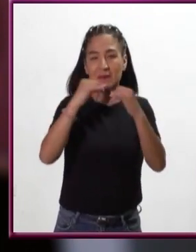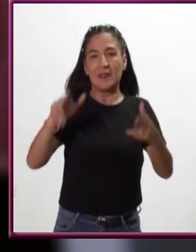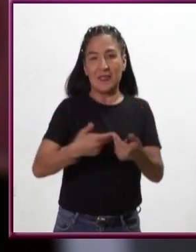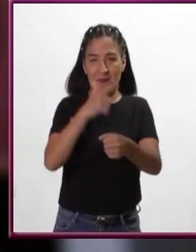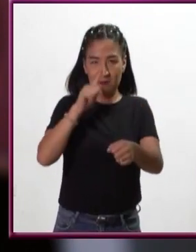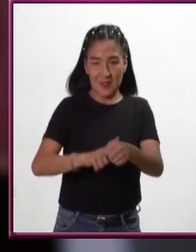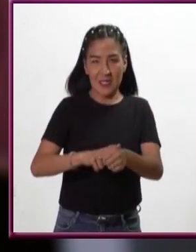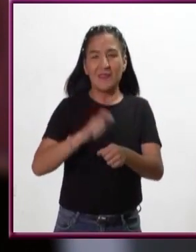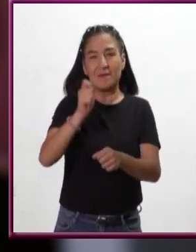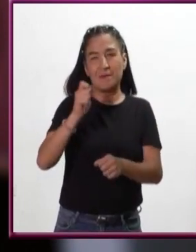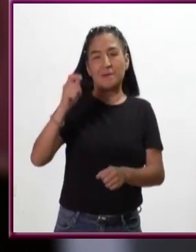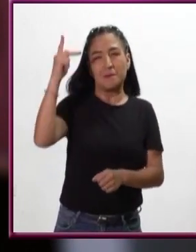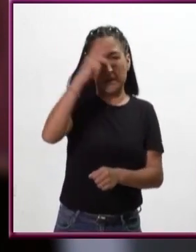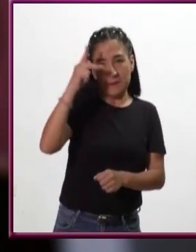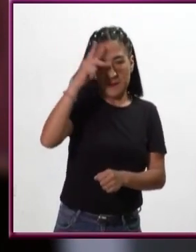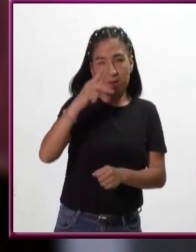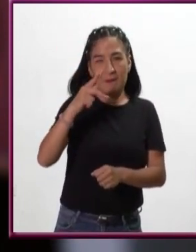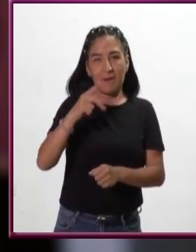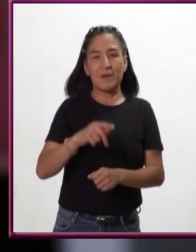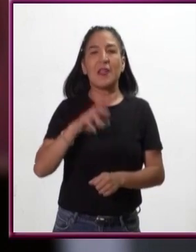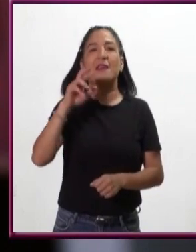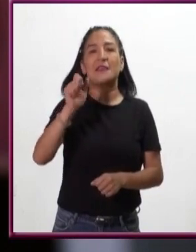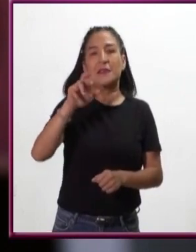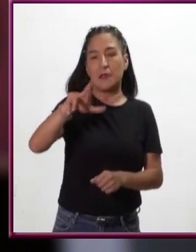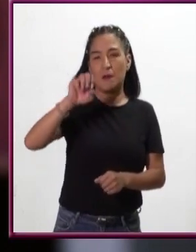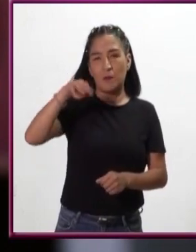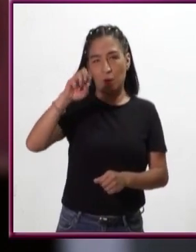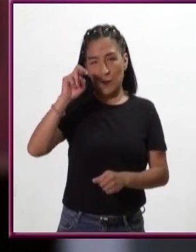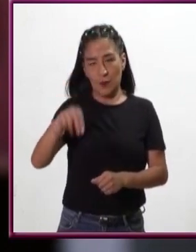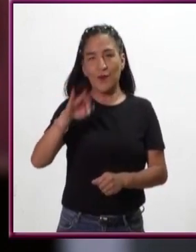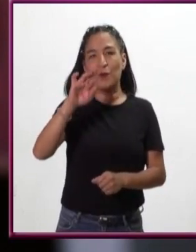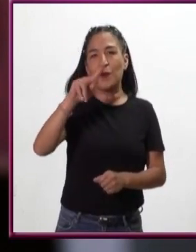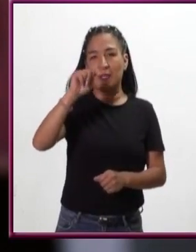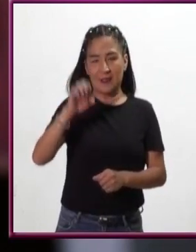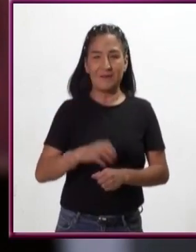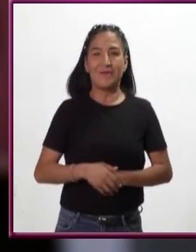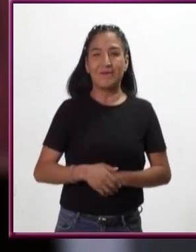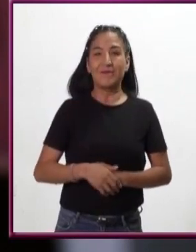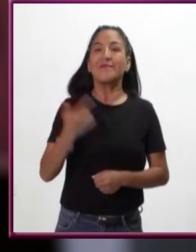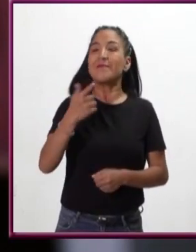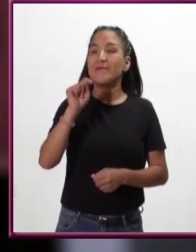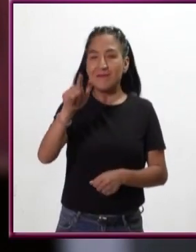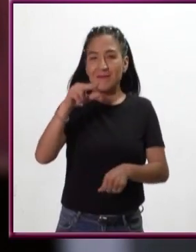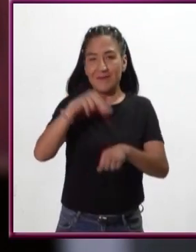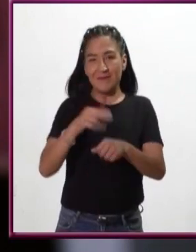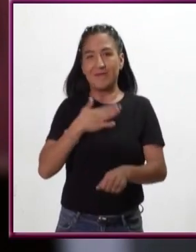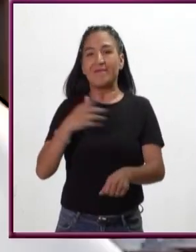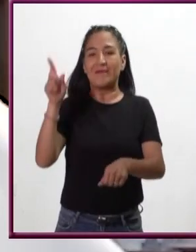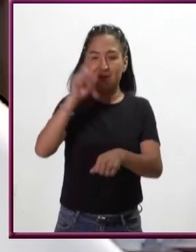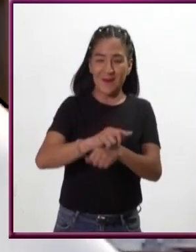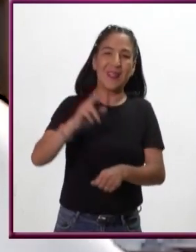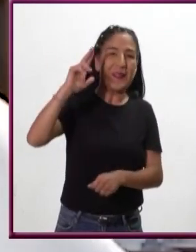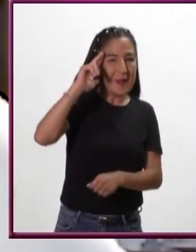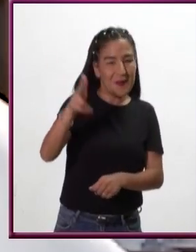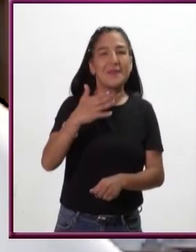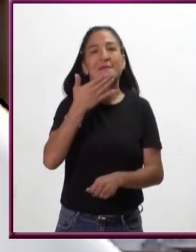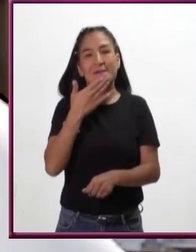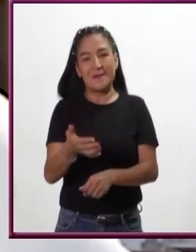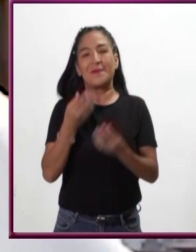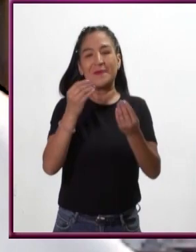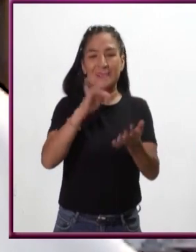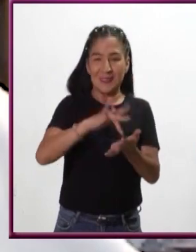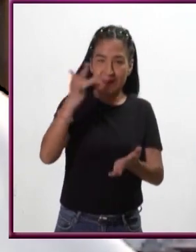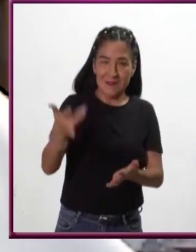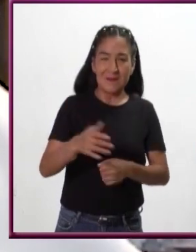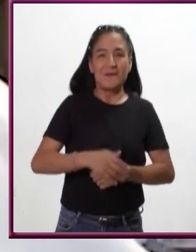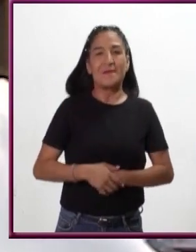Instituto Nacional de Psiquiatría Ramón de la Fuente Muñiz. ¿Qué tal, doctora? Buenos días. Hola, muy bien,